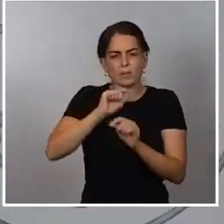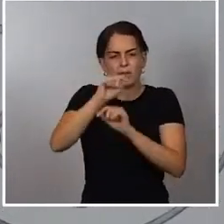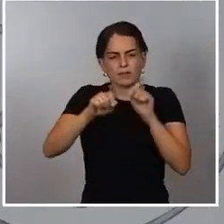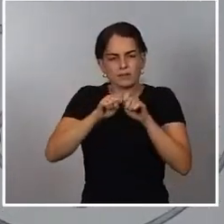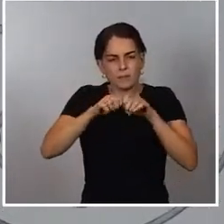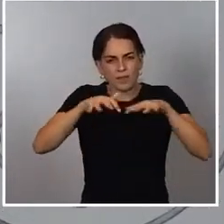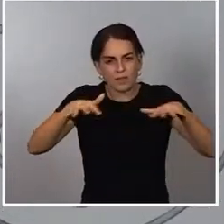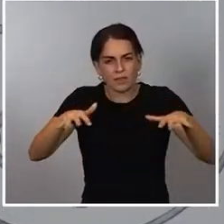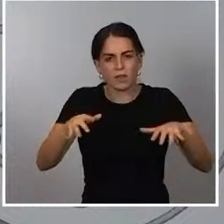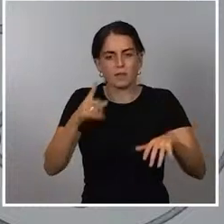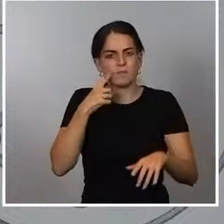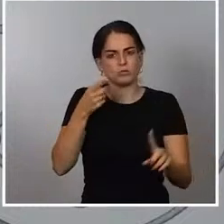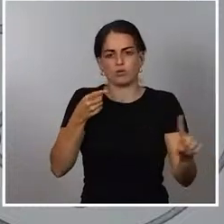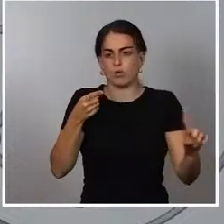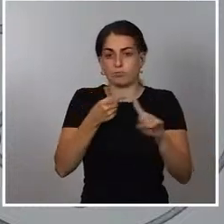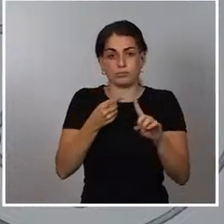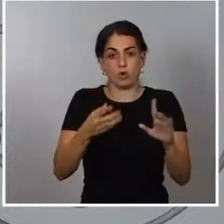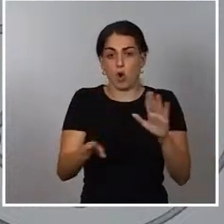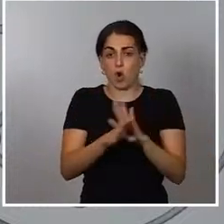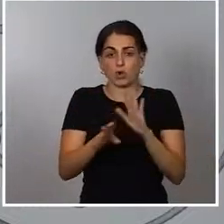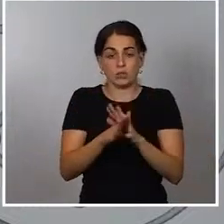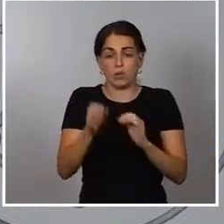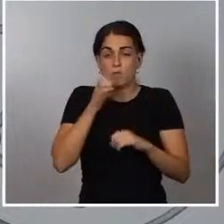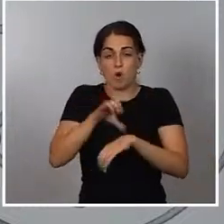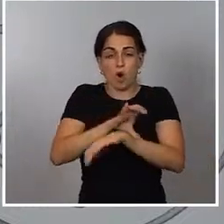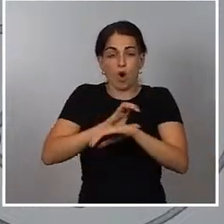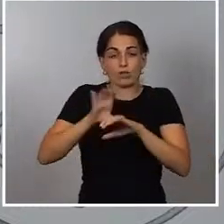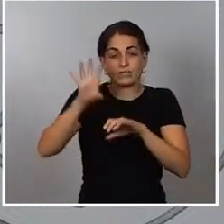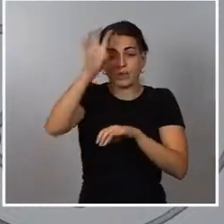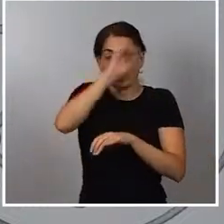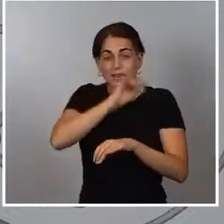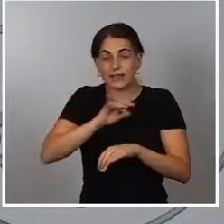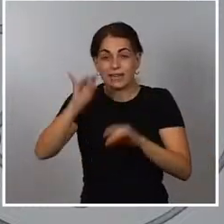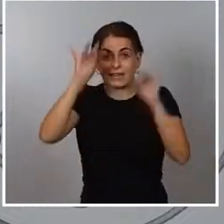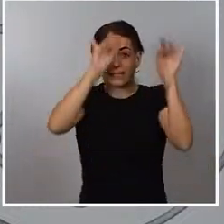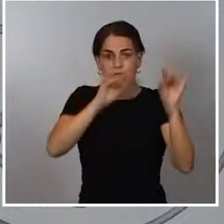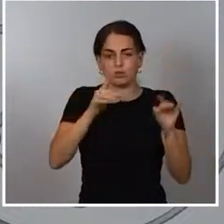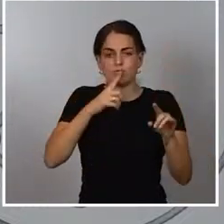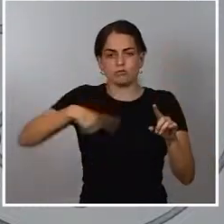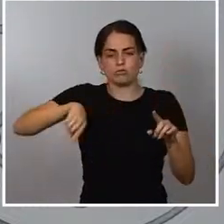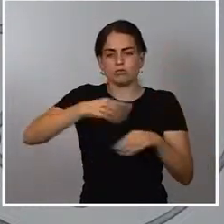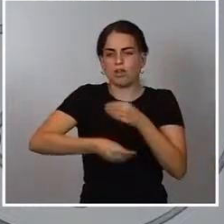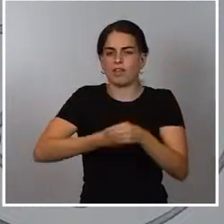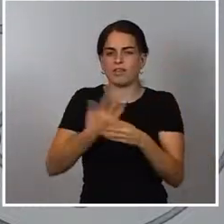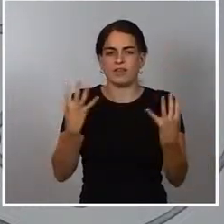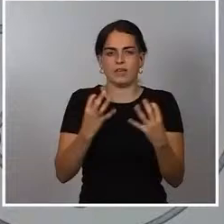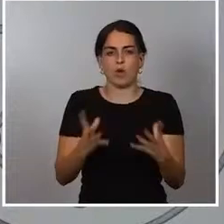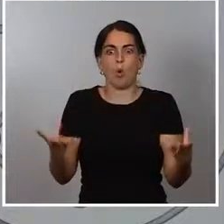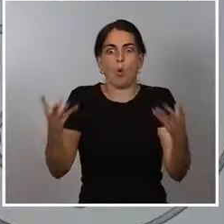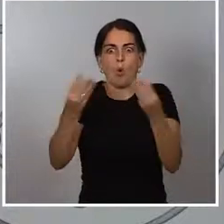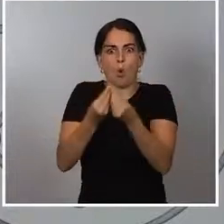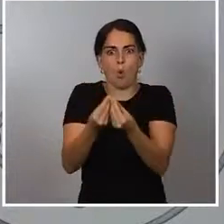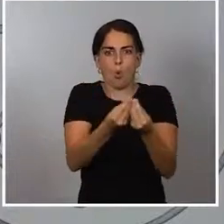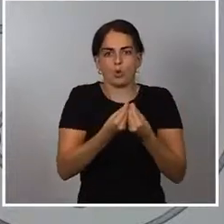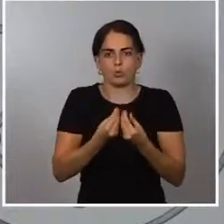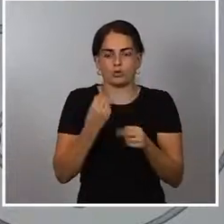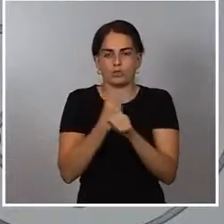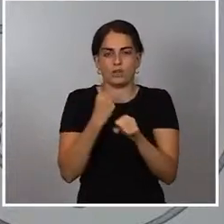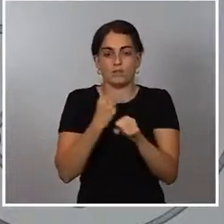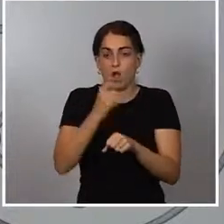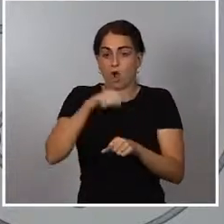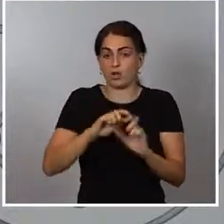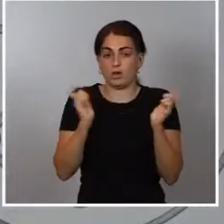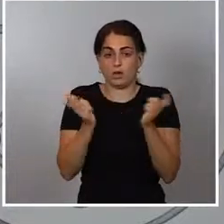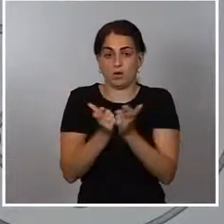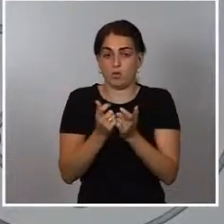el consejo interterritorial lo que tenemos que seguir haciendo es trabajando juntos como hemos hecho un día más en el consejo de hoy